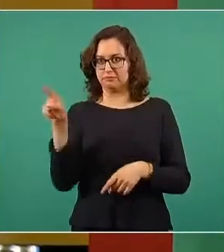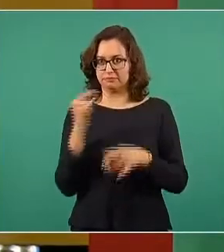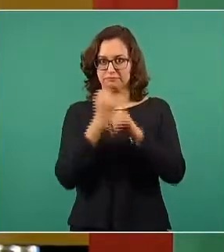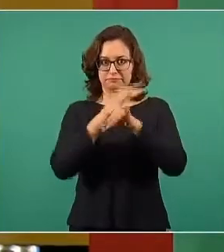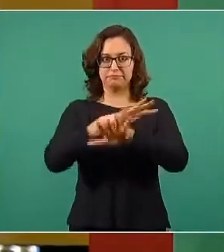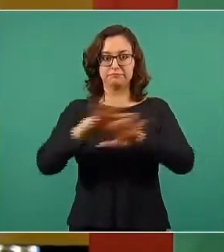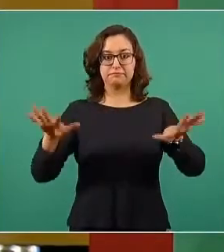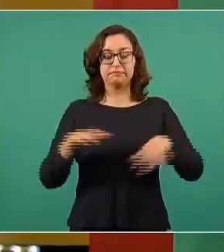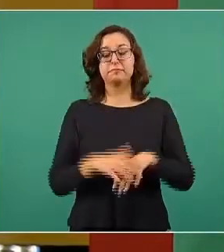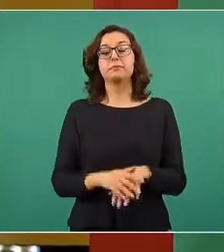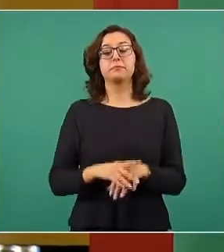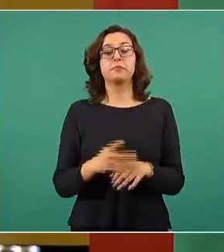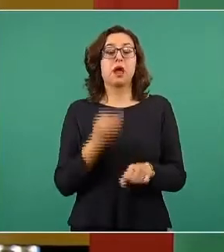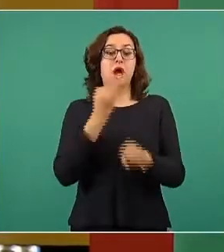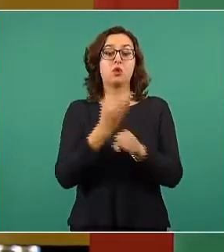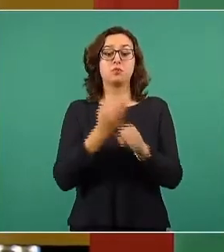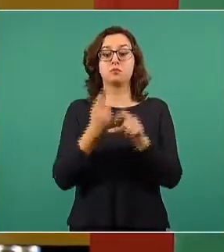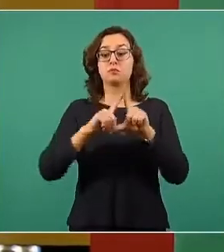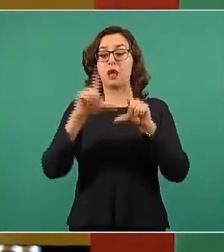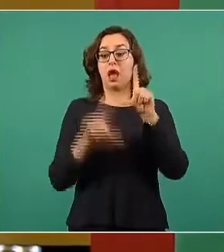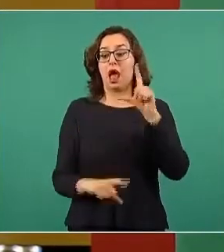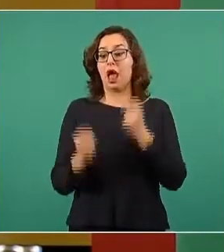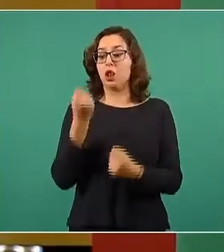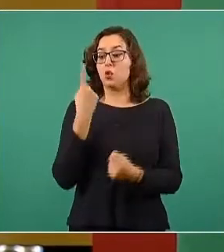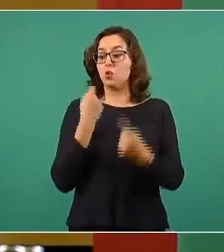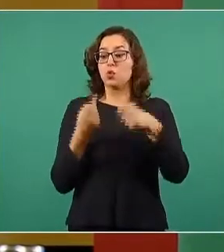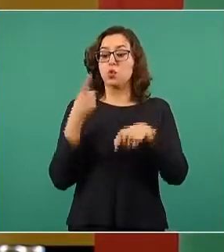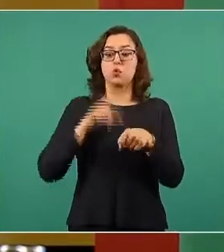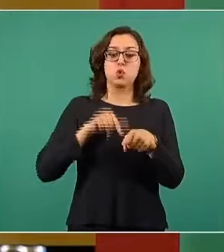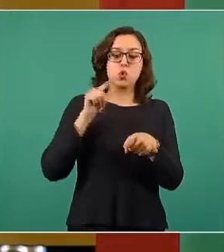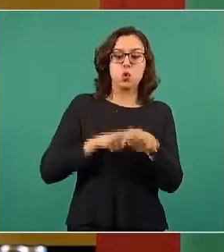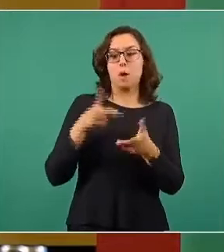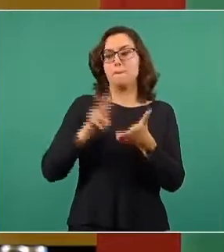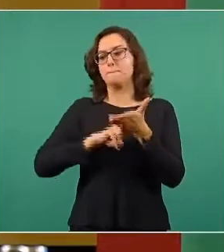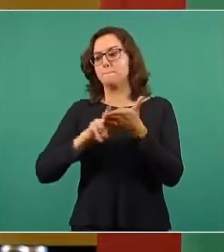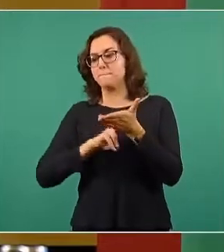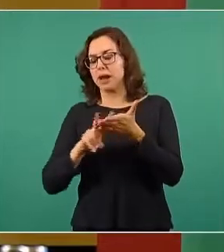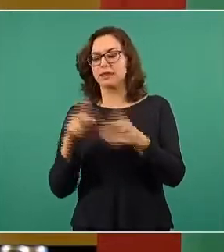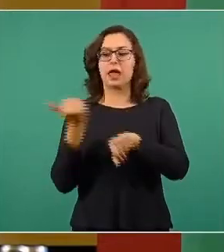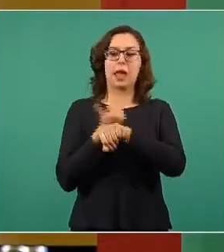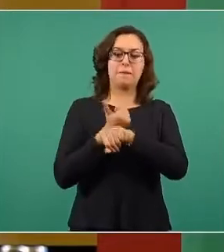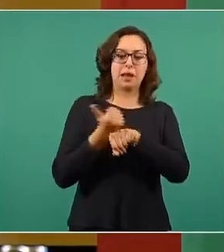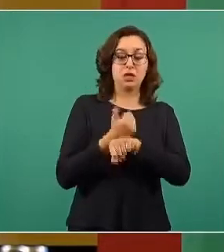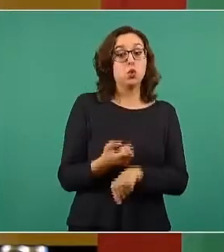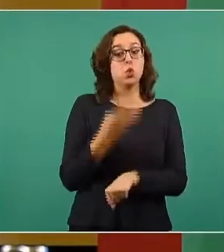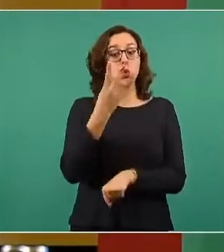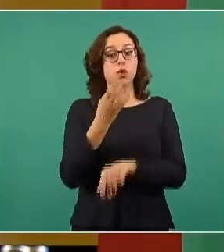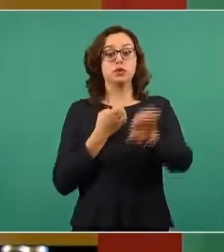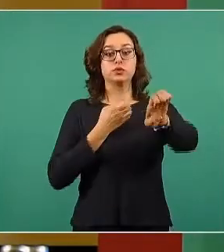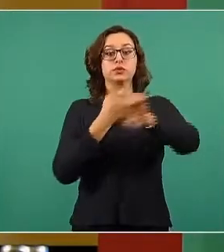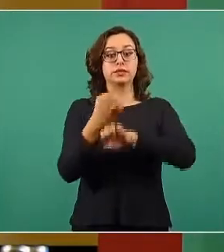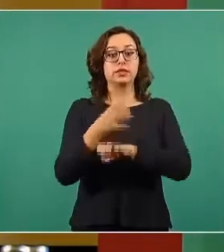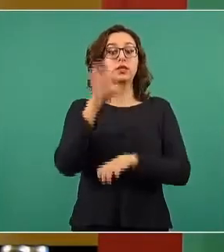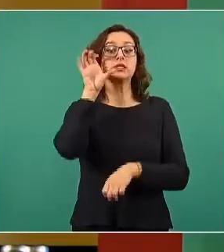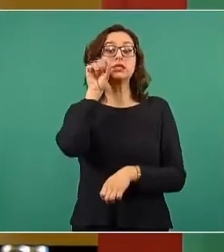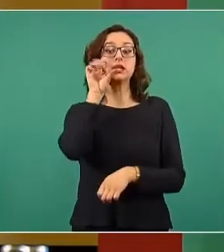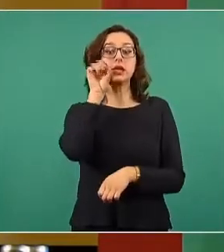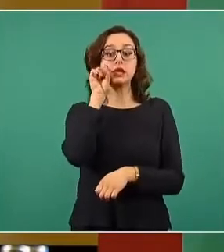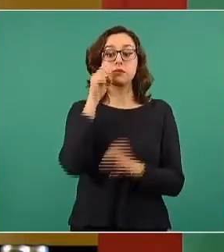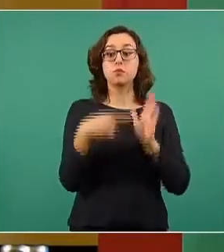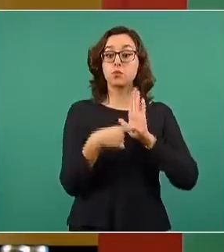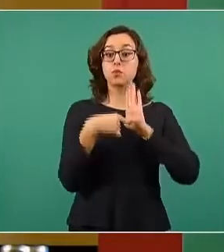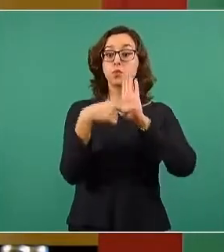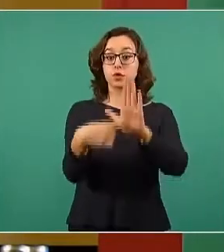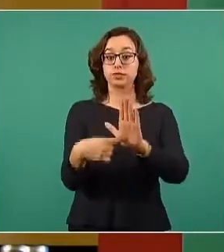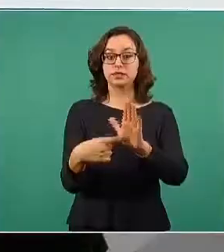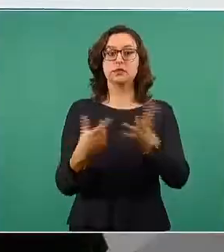en color amarillo y 4 que están en color naranja en cuanto al semáforo de riesgo COVID, lo cual revela o refleja